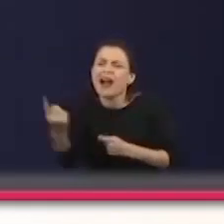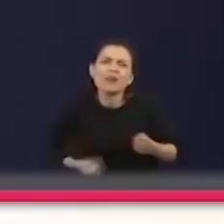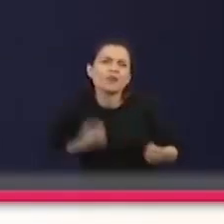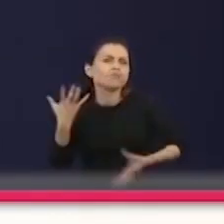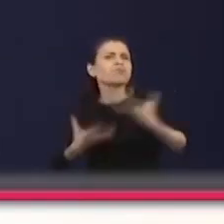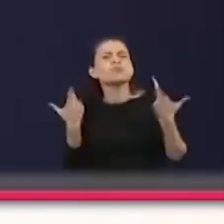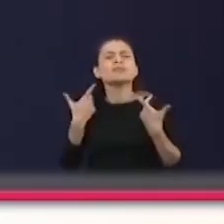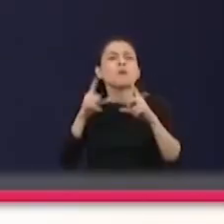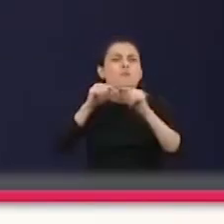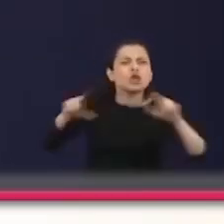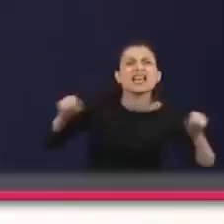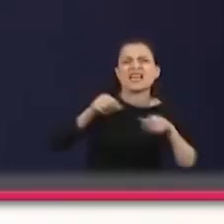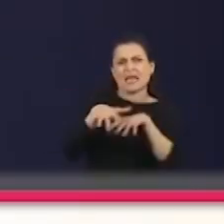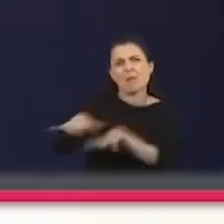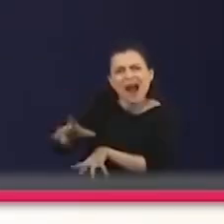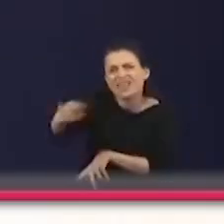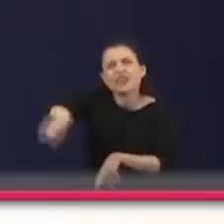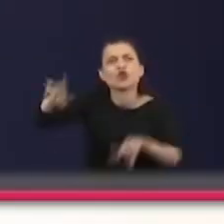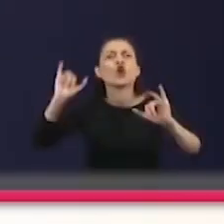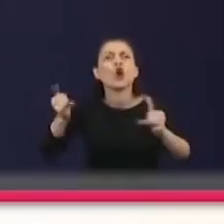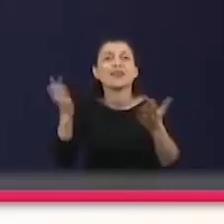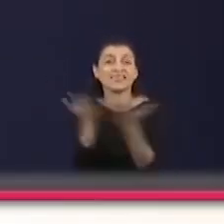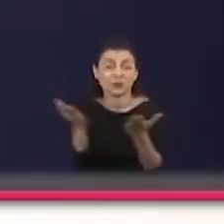los jóvenes, los estudiantes y su,